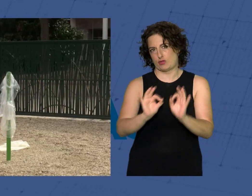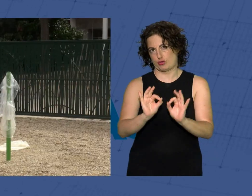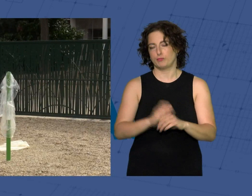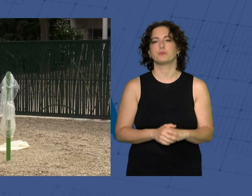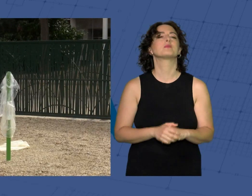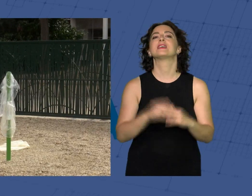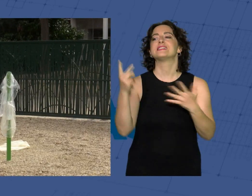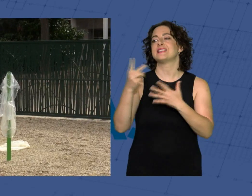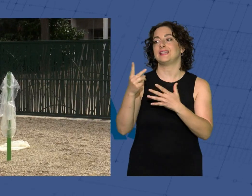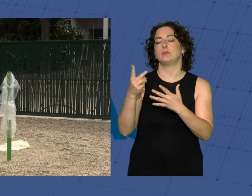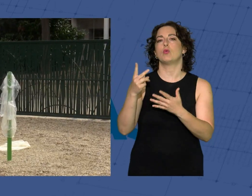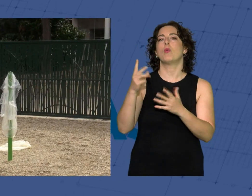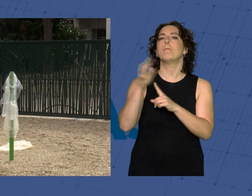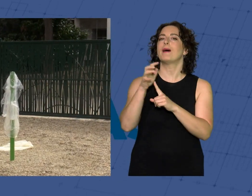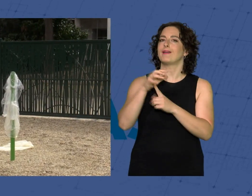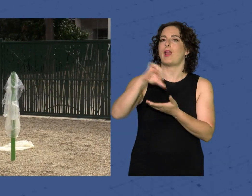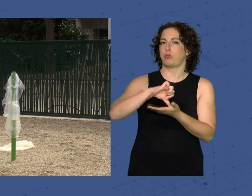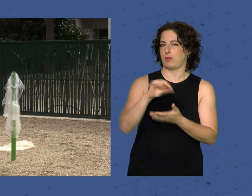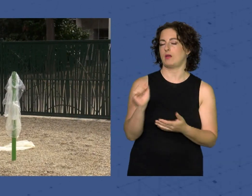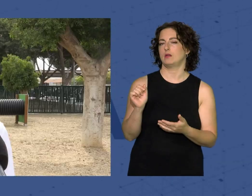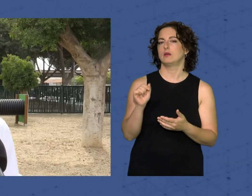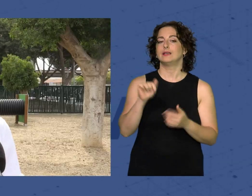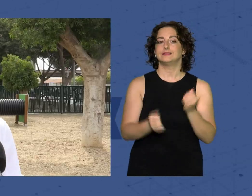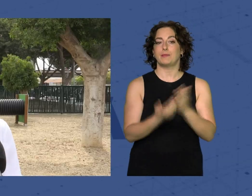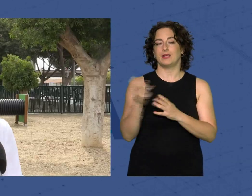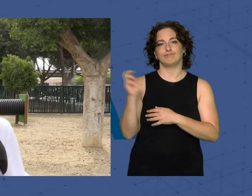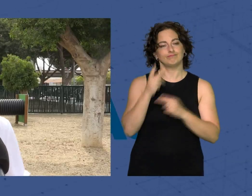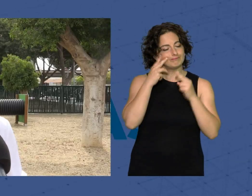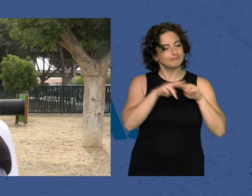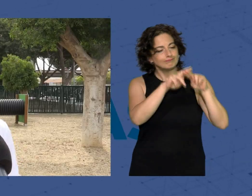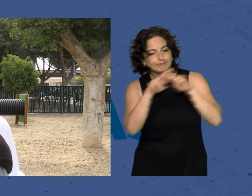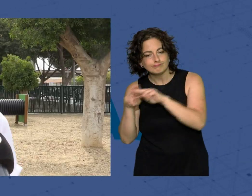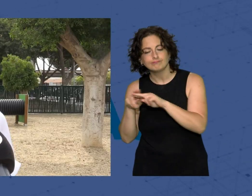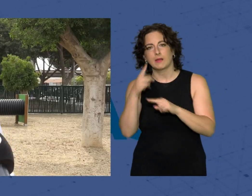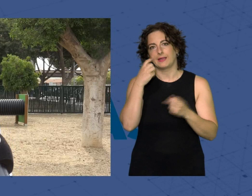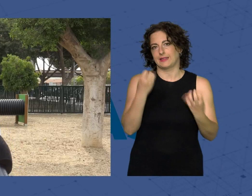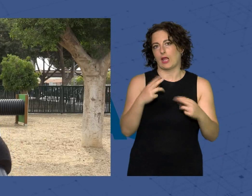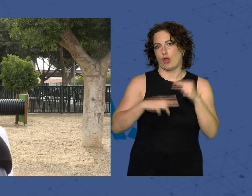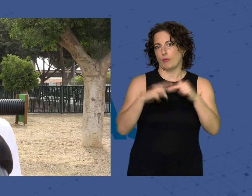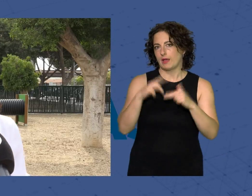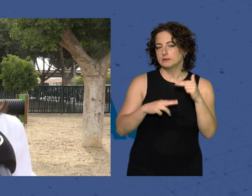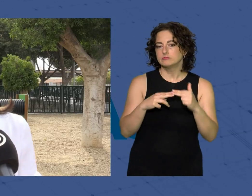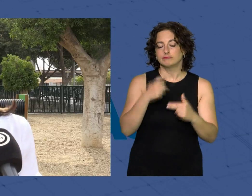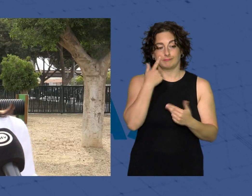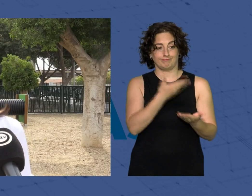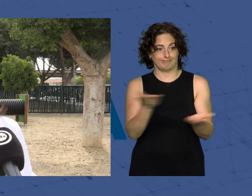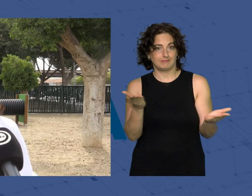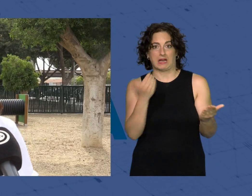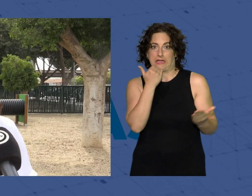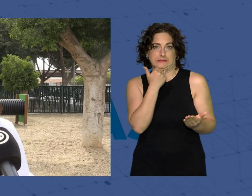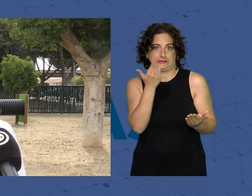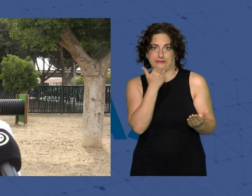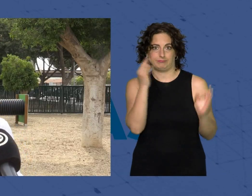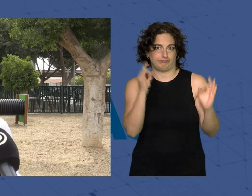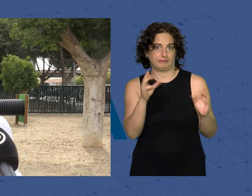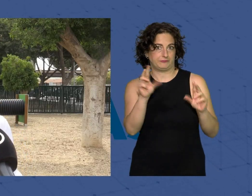séptimo Parque Canino que vamos a tener en la ciudad. Esta mañana he venido a supervisar cómo va la obra y, como se puede ver, prácticamente están